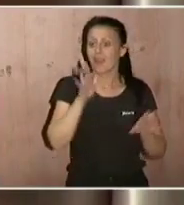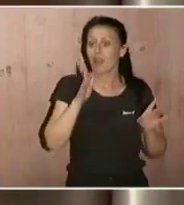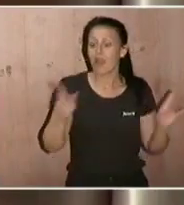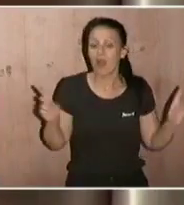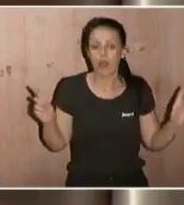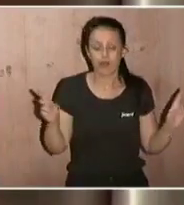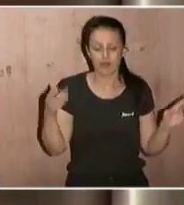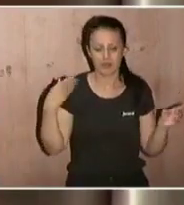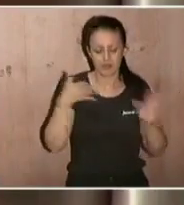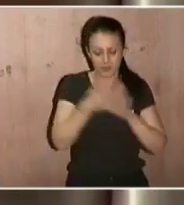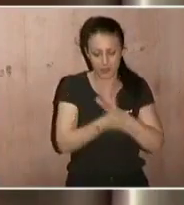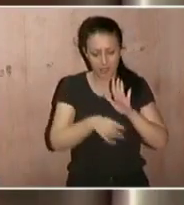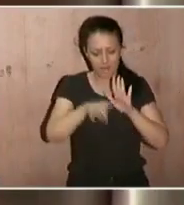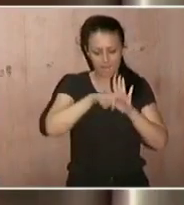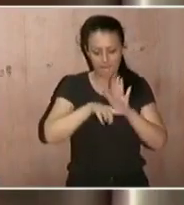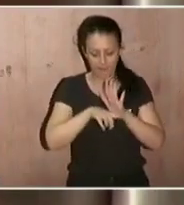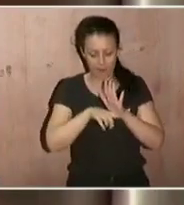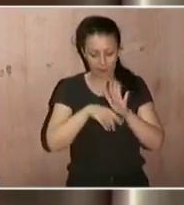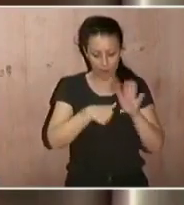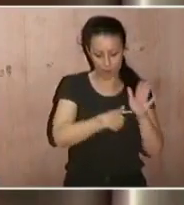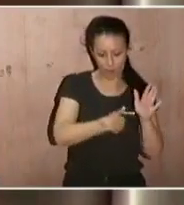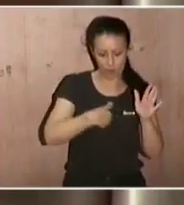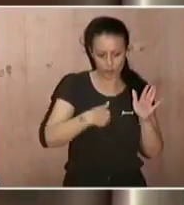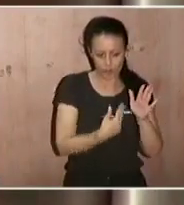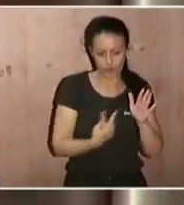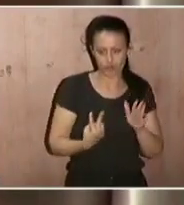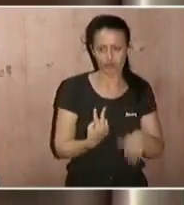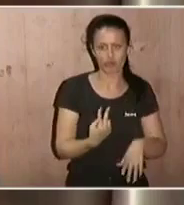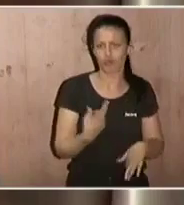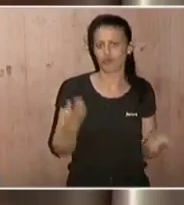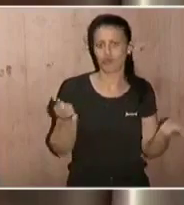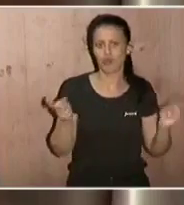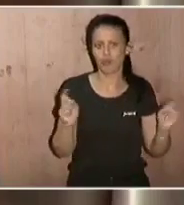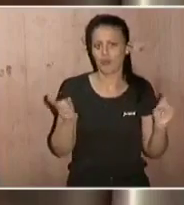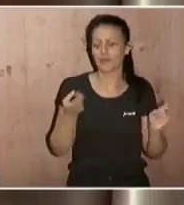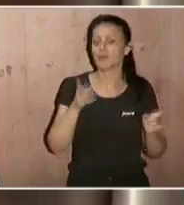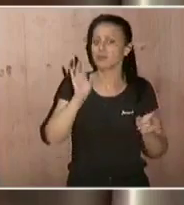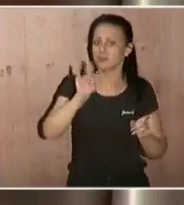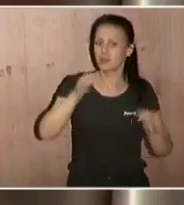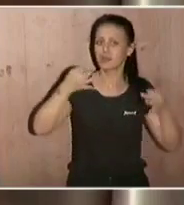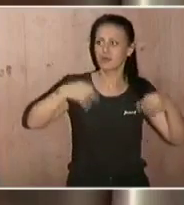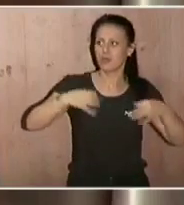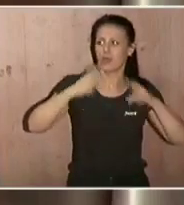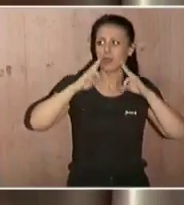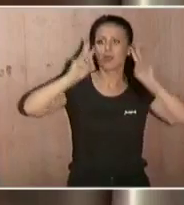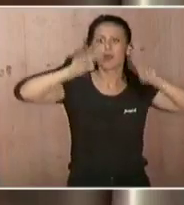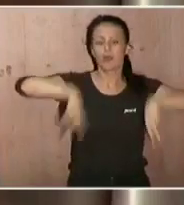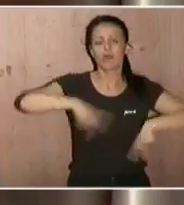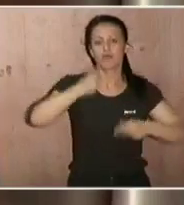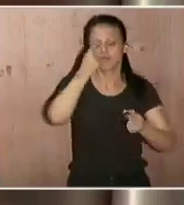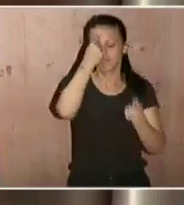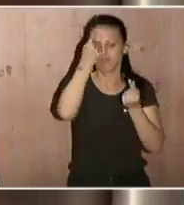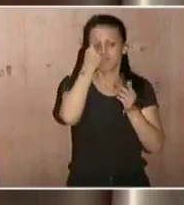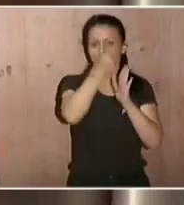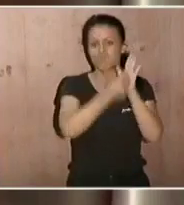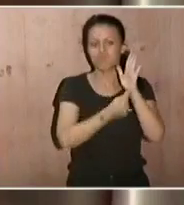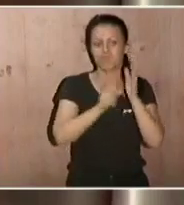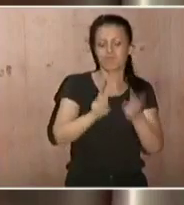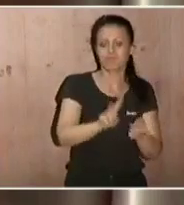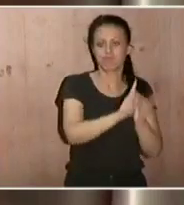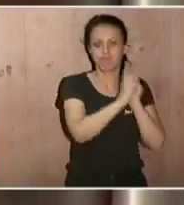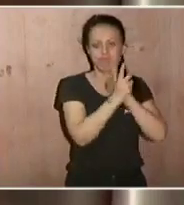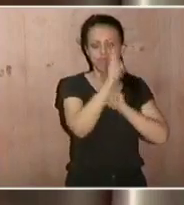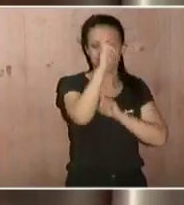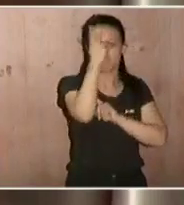de subrayar las 2 posiciones que se mantenían, aunque sí de reconocer el cambio de criterio en torno al concepto que